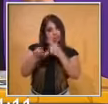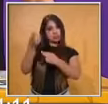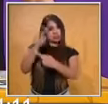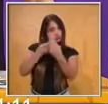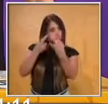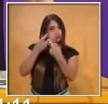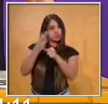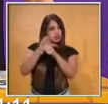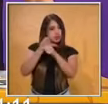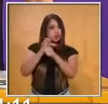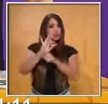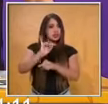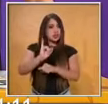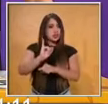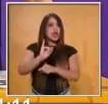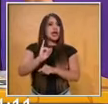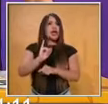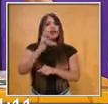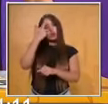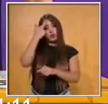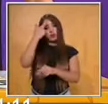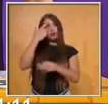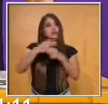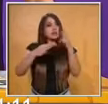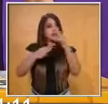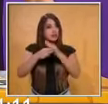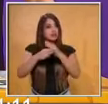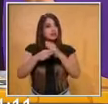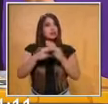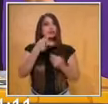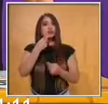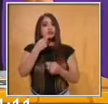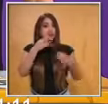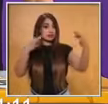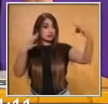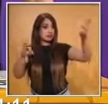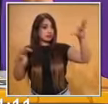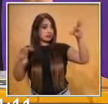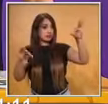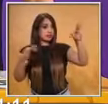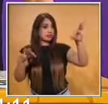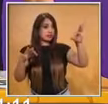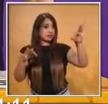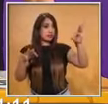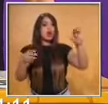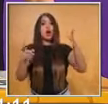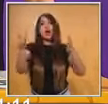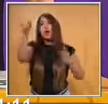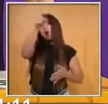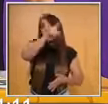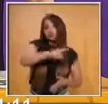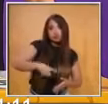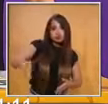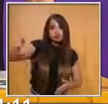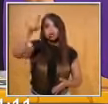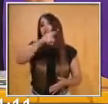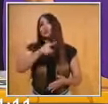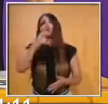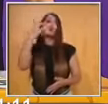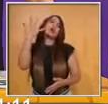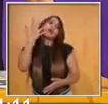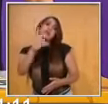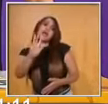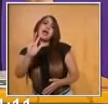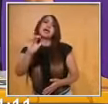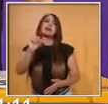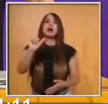vas a necesitar para el cuarto bloque, que es Ciencias Naturales. Hoja de máquina, bueno, un círculo ya sea de 10 a 14